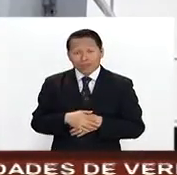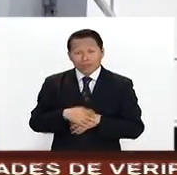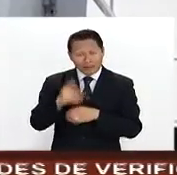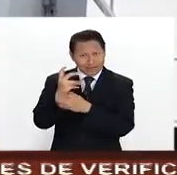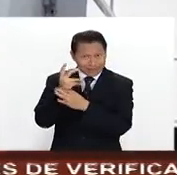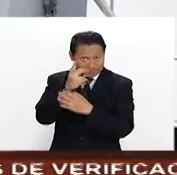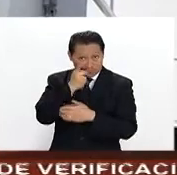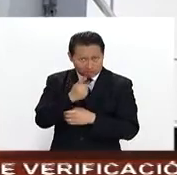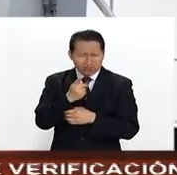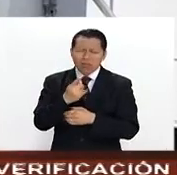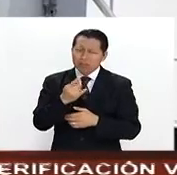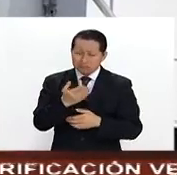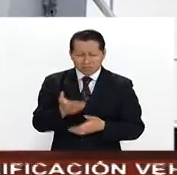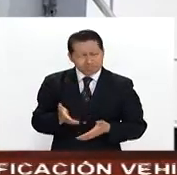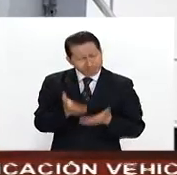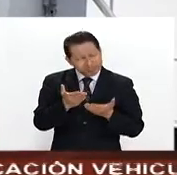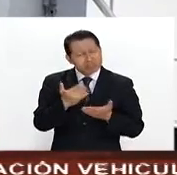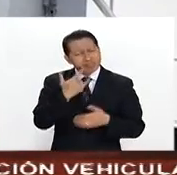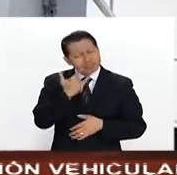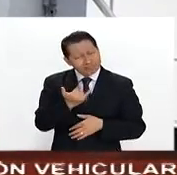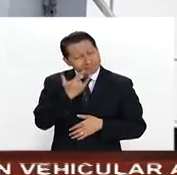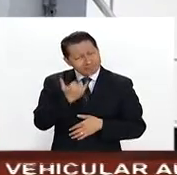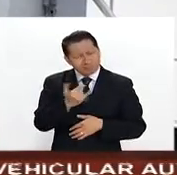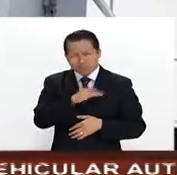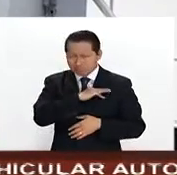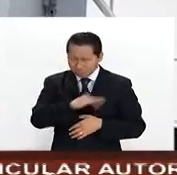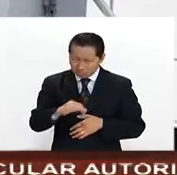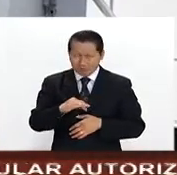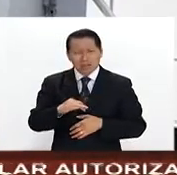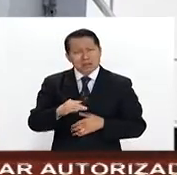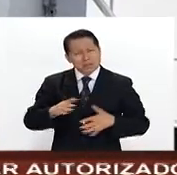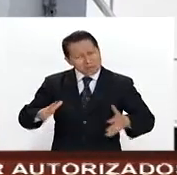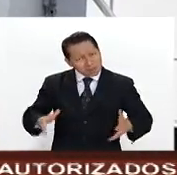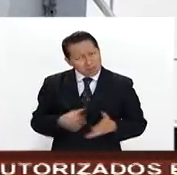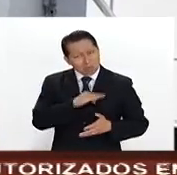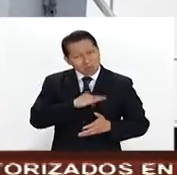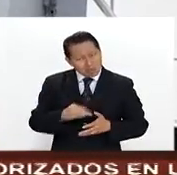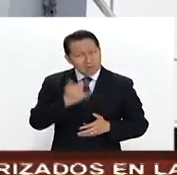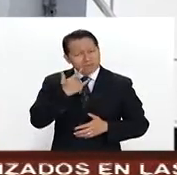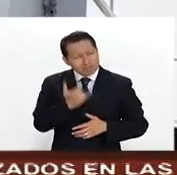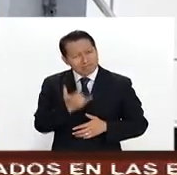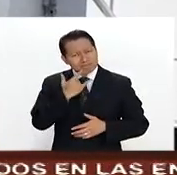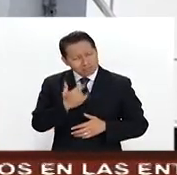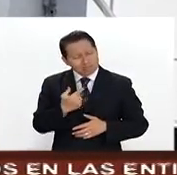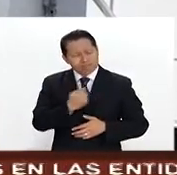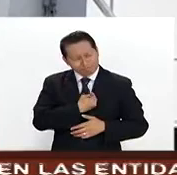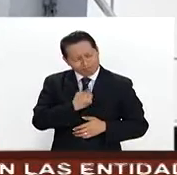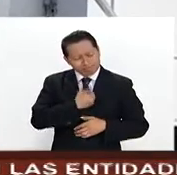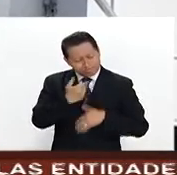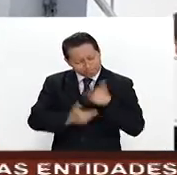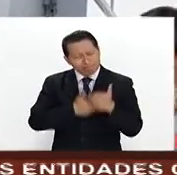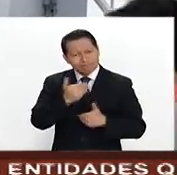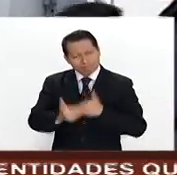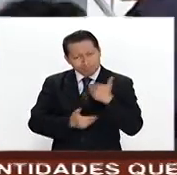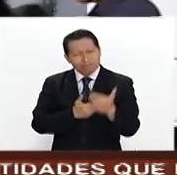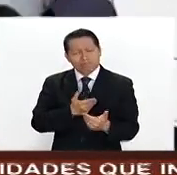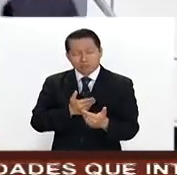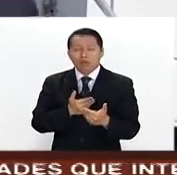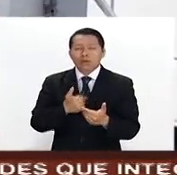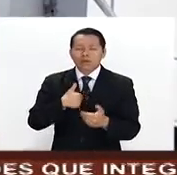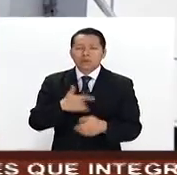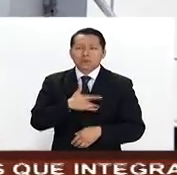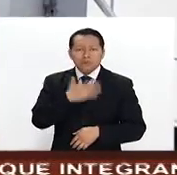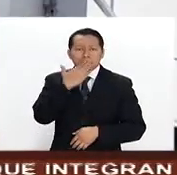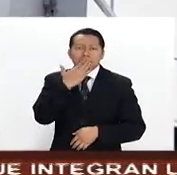eche ganas y que nos tranquilicemos y que no pasa nada, eso es un aliento que nos dan. Y